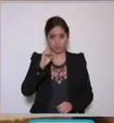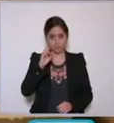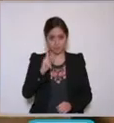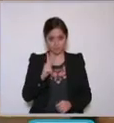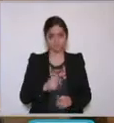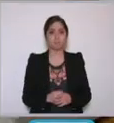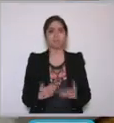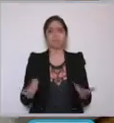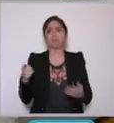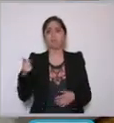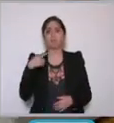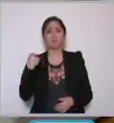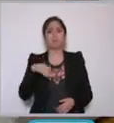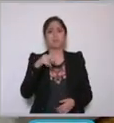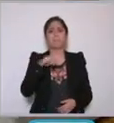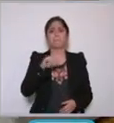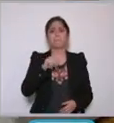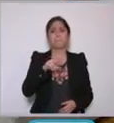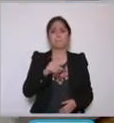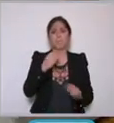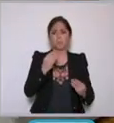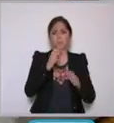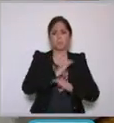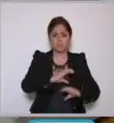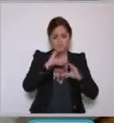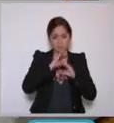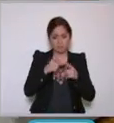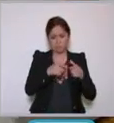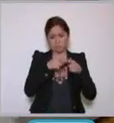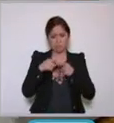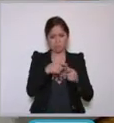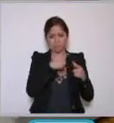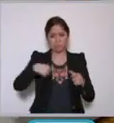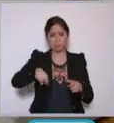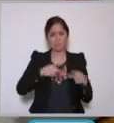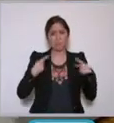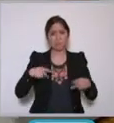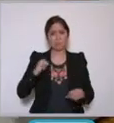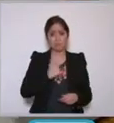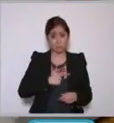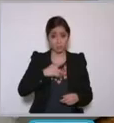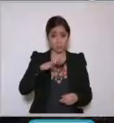de éxito no tiene Maná? Yo creo que casi todas las de sus EPs. Montones. ¿Estás de acuerdo?